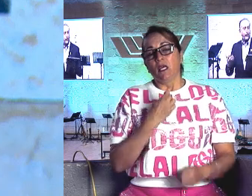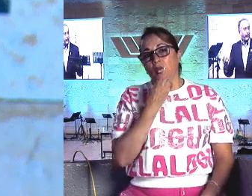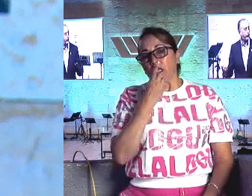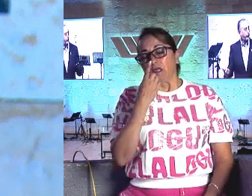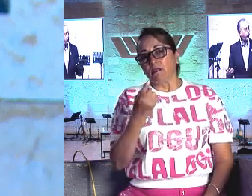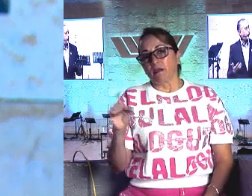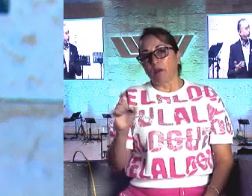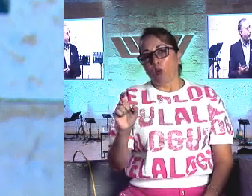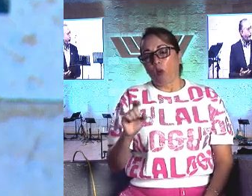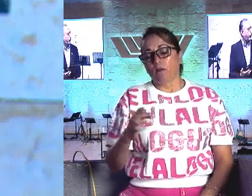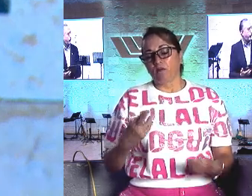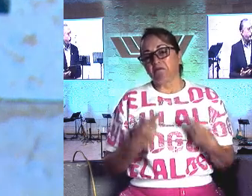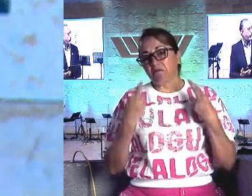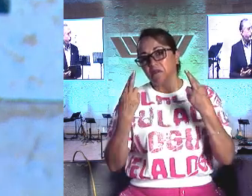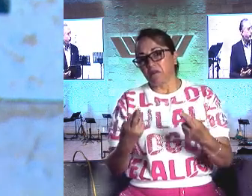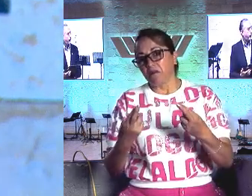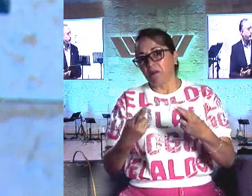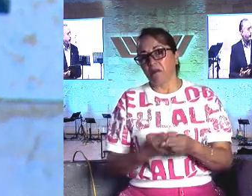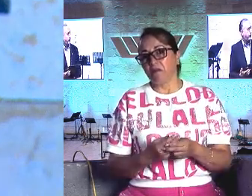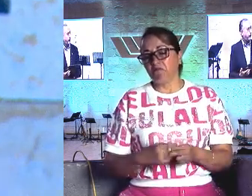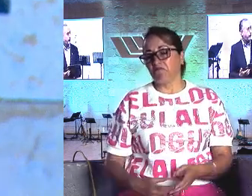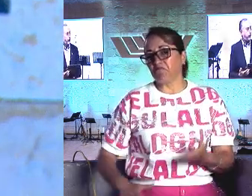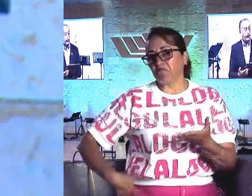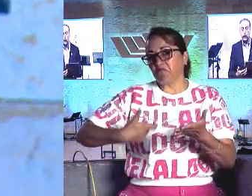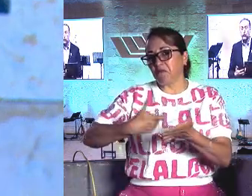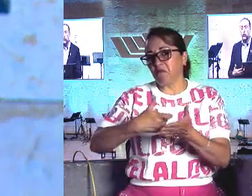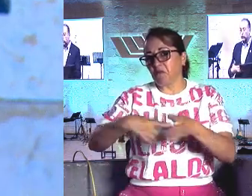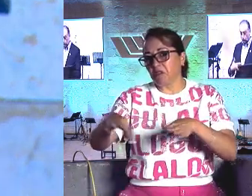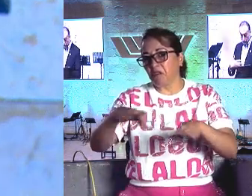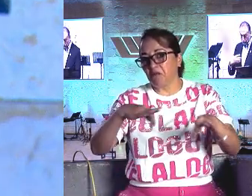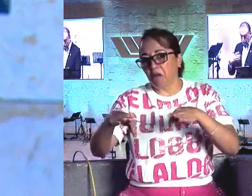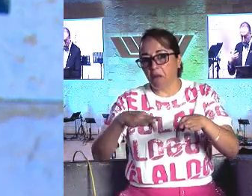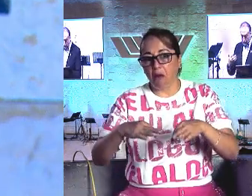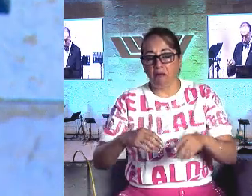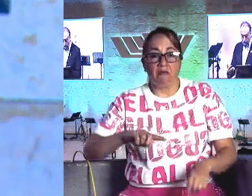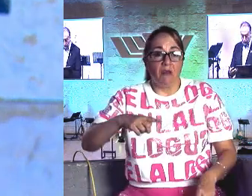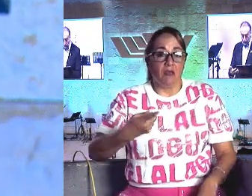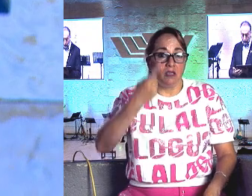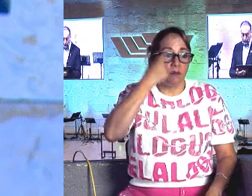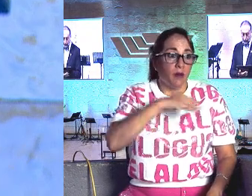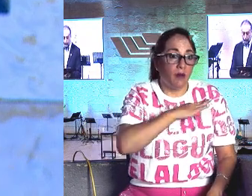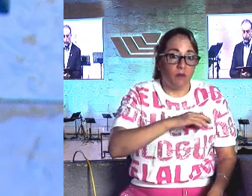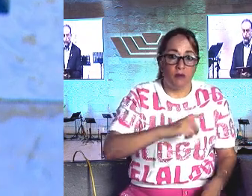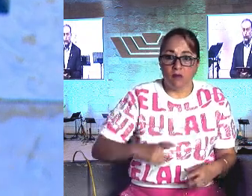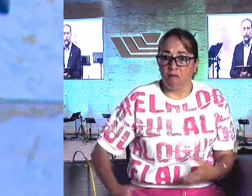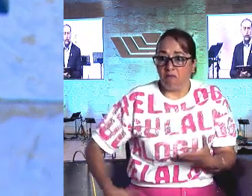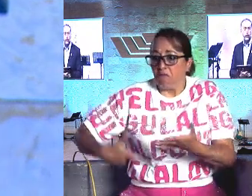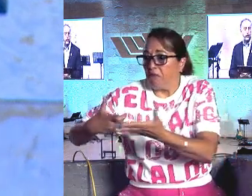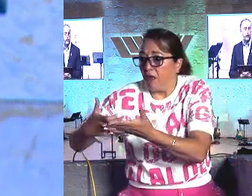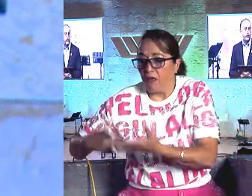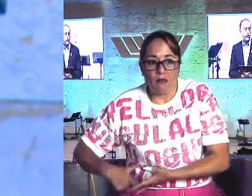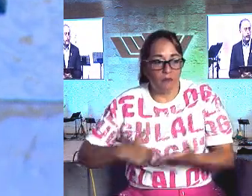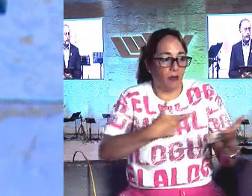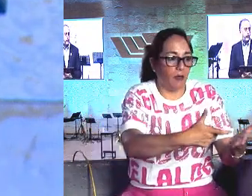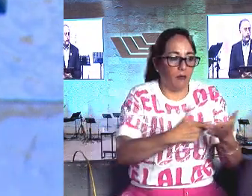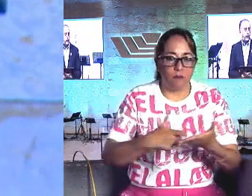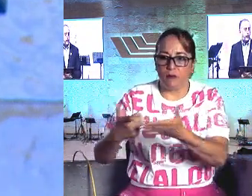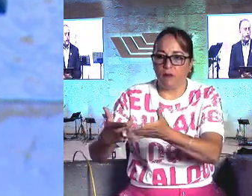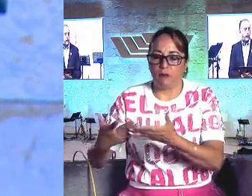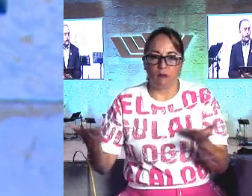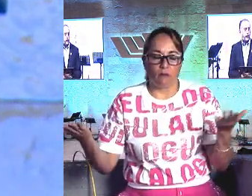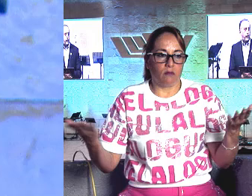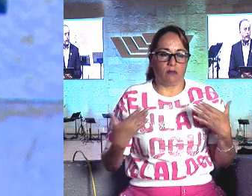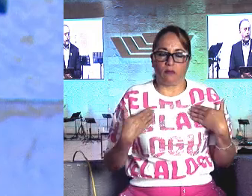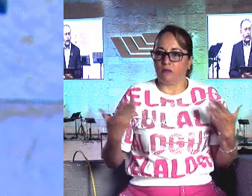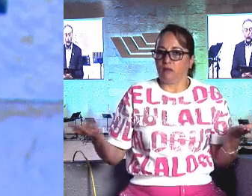sobrepasa sus ingresos. Y de todos modos vive metido en problemas.